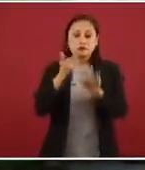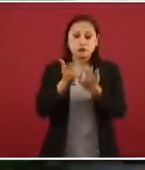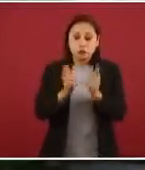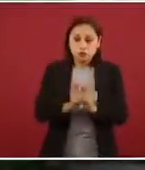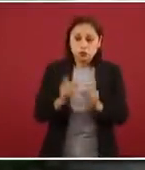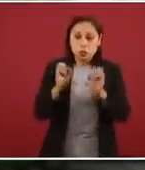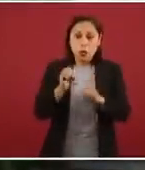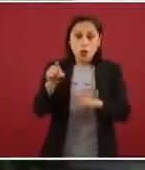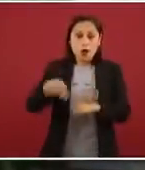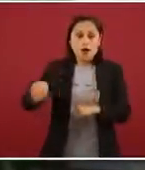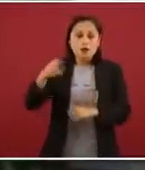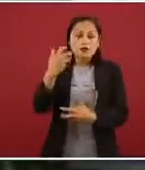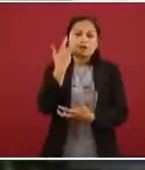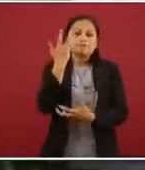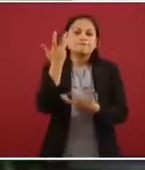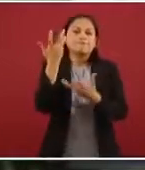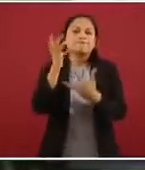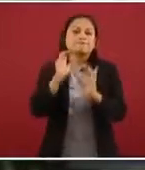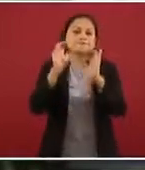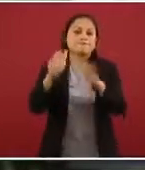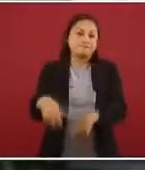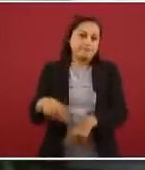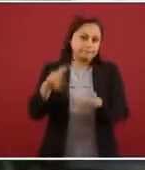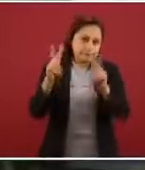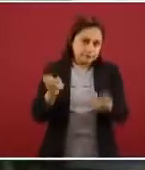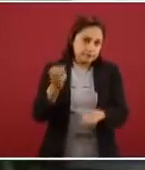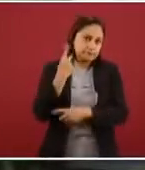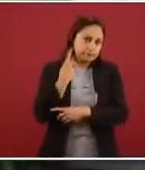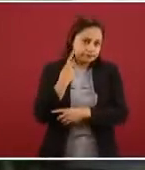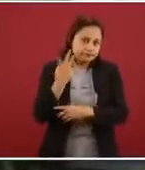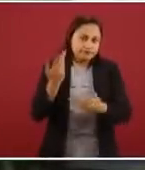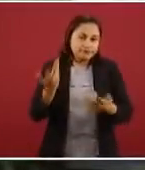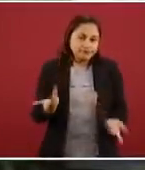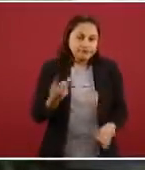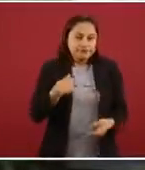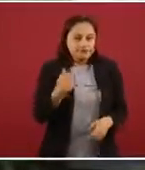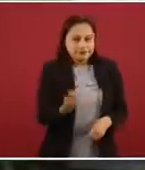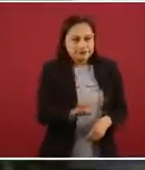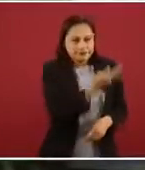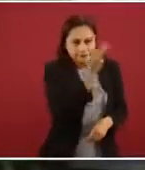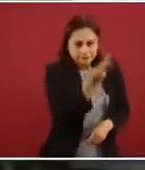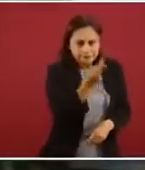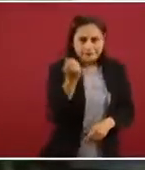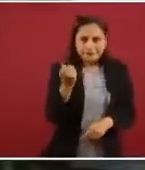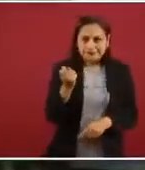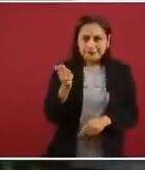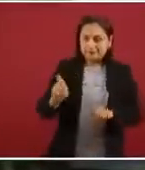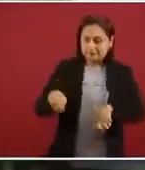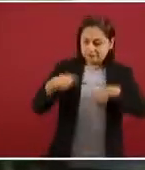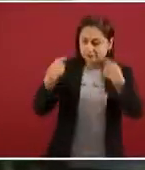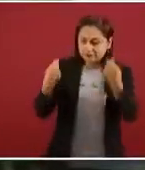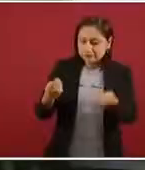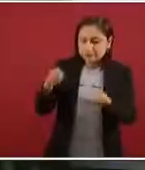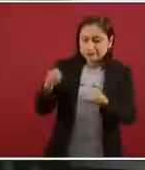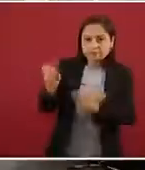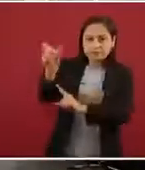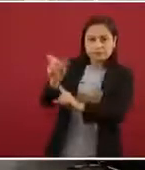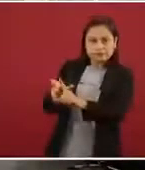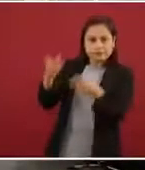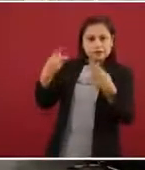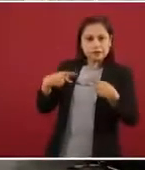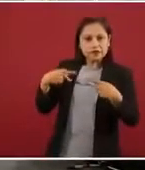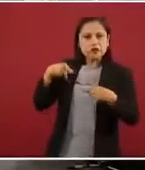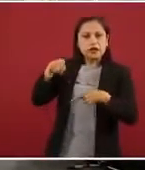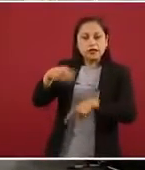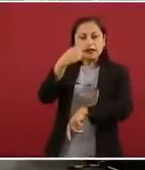políticas. ¿Cuándo estará preparado el país para que estos puestos que tienen que ver con la entrega de recursos, con la